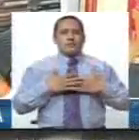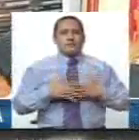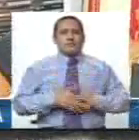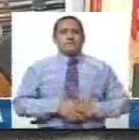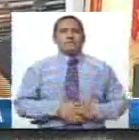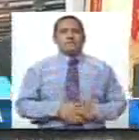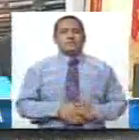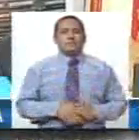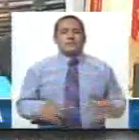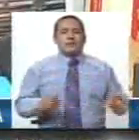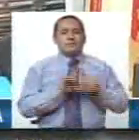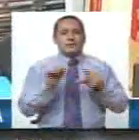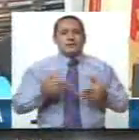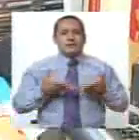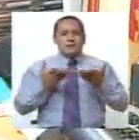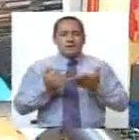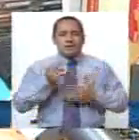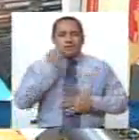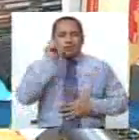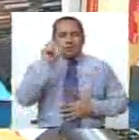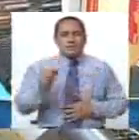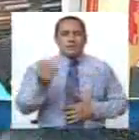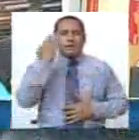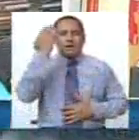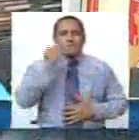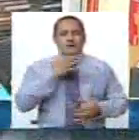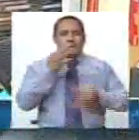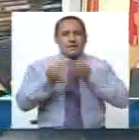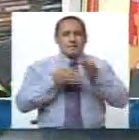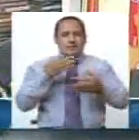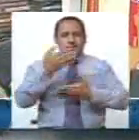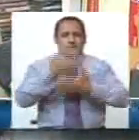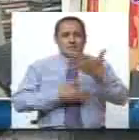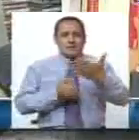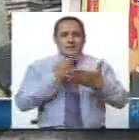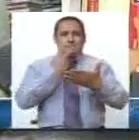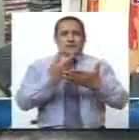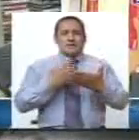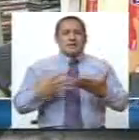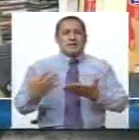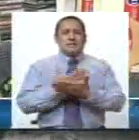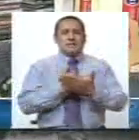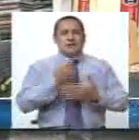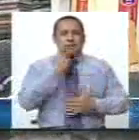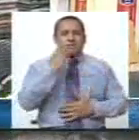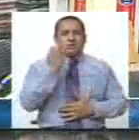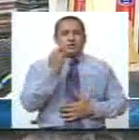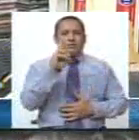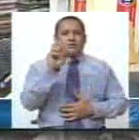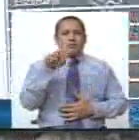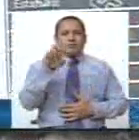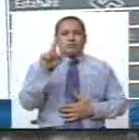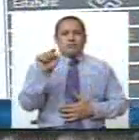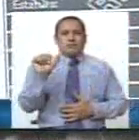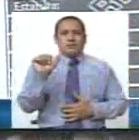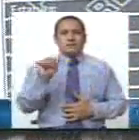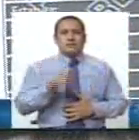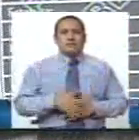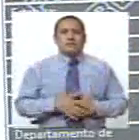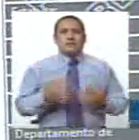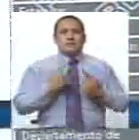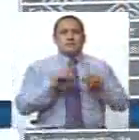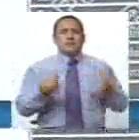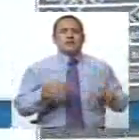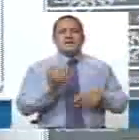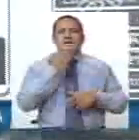¿no?, que se le da a esta funcionaria aprista, que al final termina en manos de Gerald Oropesa, que es un militante aprista. Pero